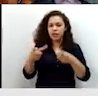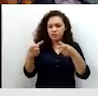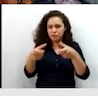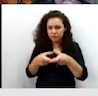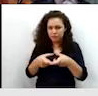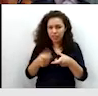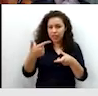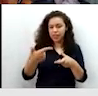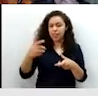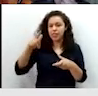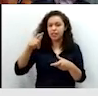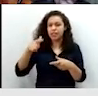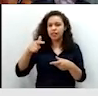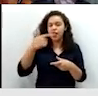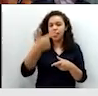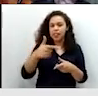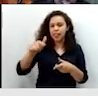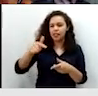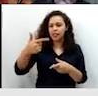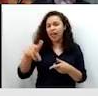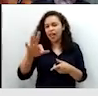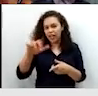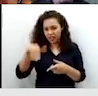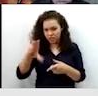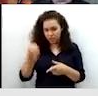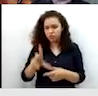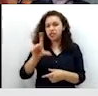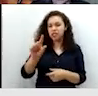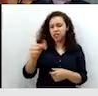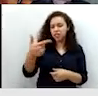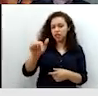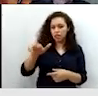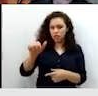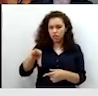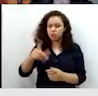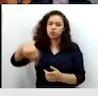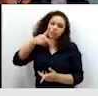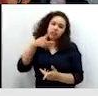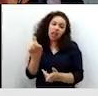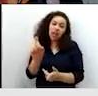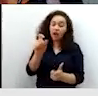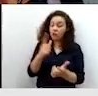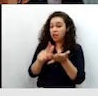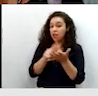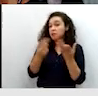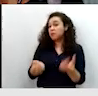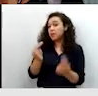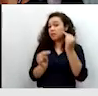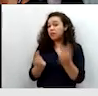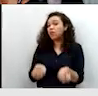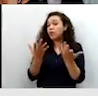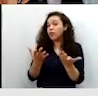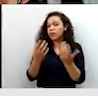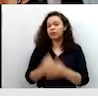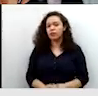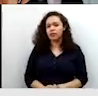7 gramos, 70 gramos. Aquí va a depender los depósitos de agua que ustedes van a querer clorar. Estas pues prácticamente